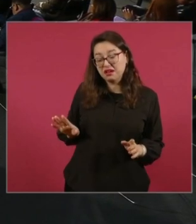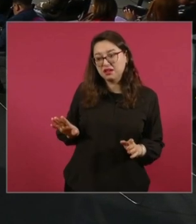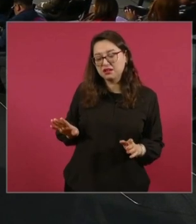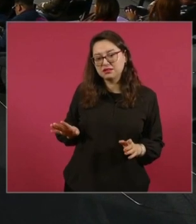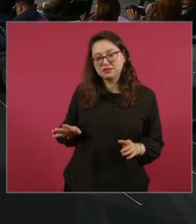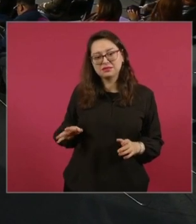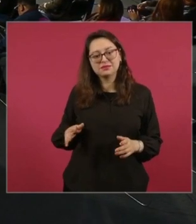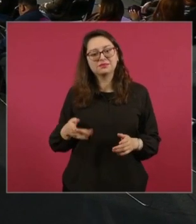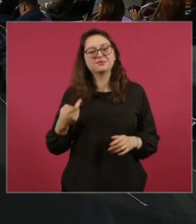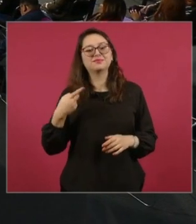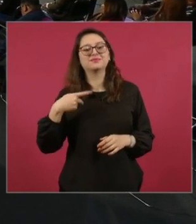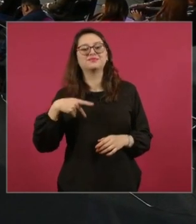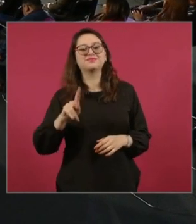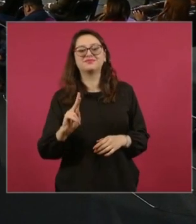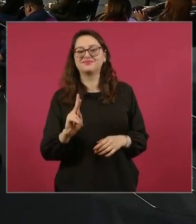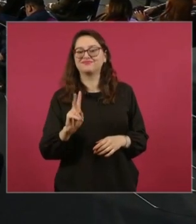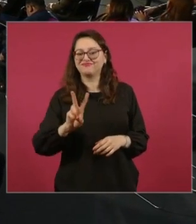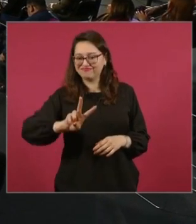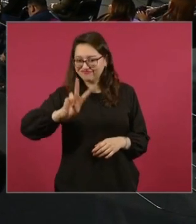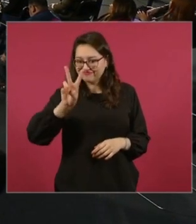cuando los que no pagaban impuestos